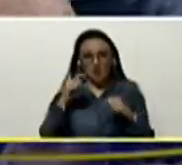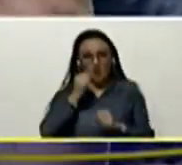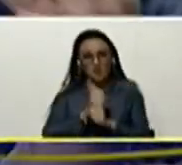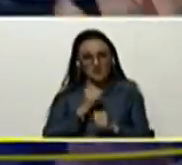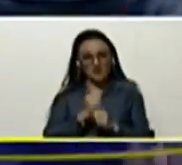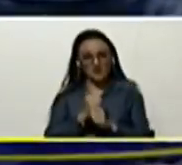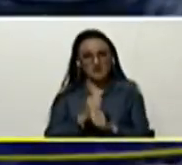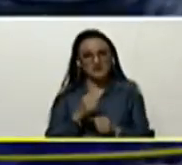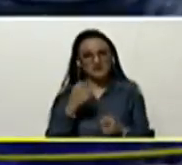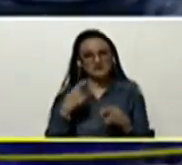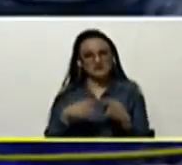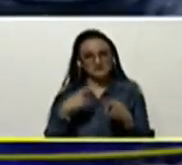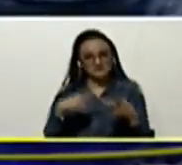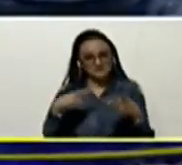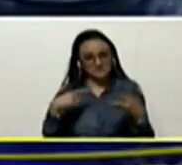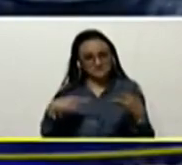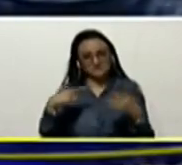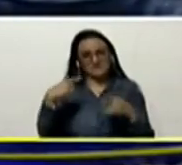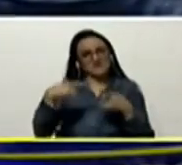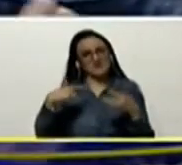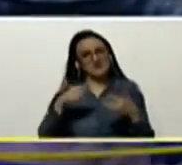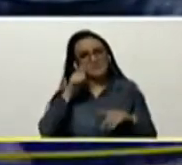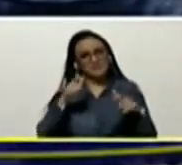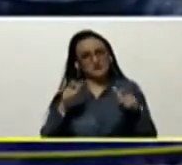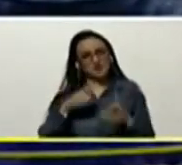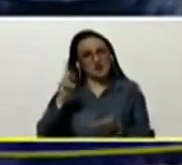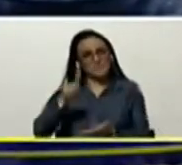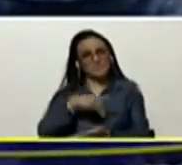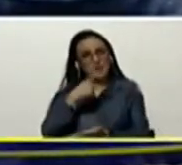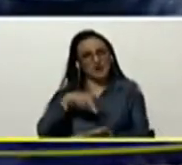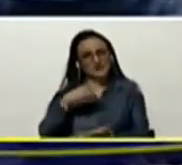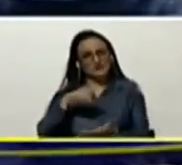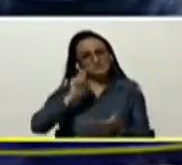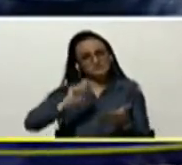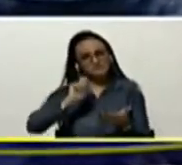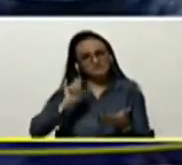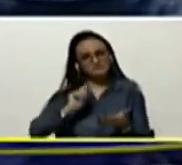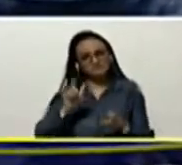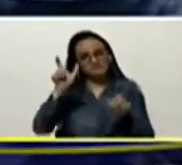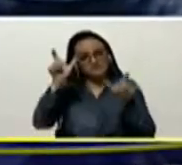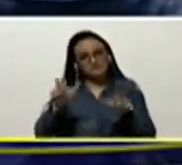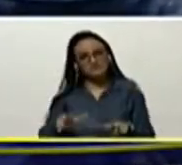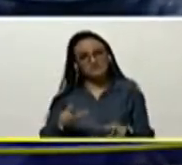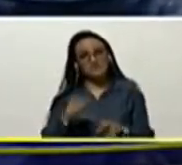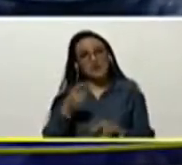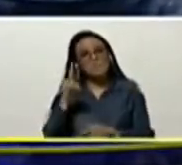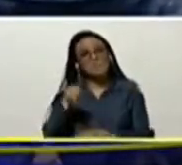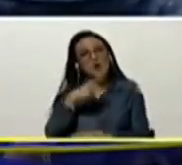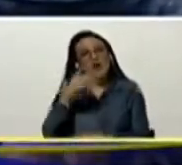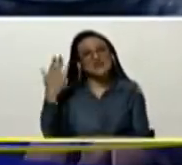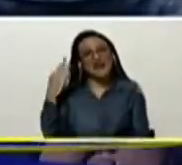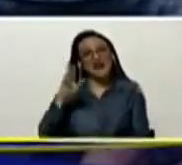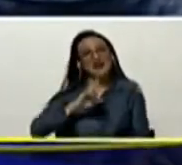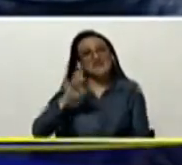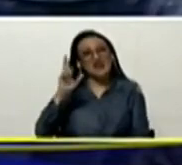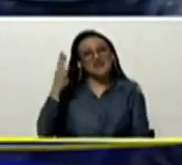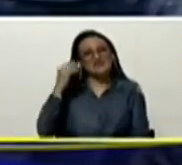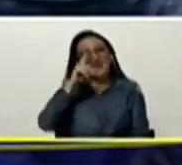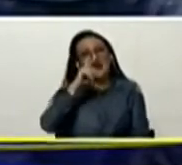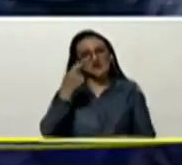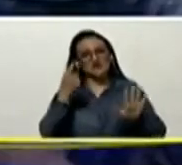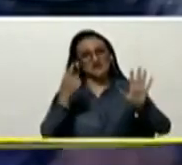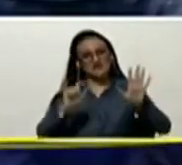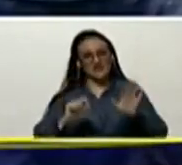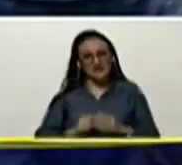Pereira, sobre el chino Valera Mora, sobre Juan Liscano, sobre los poetas rebeldes de los años 60 como Eduardo